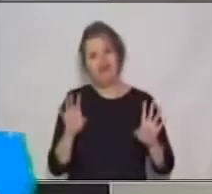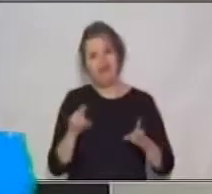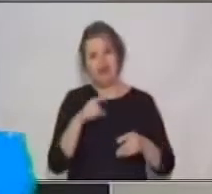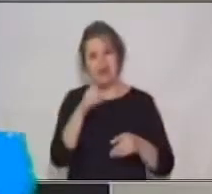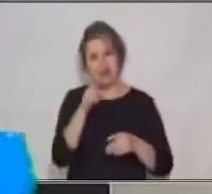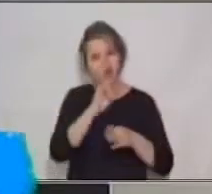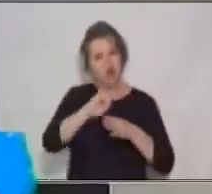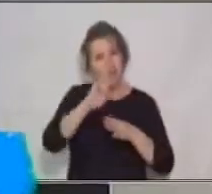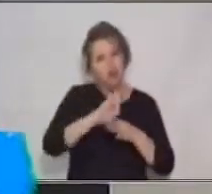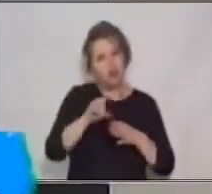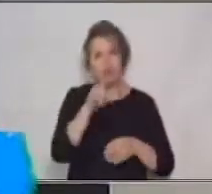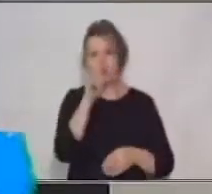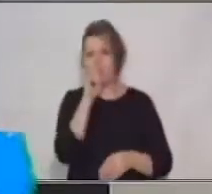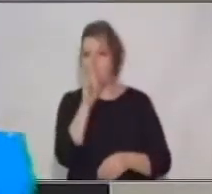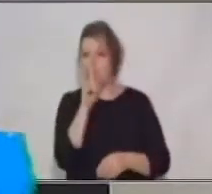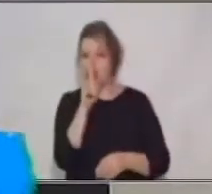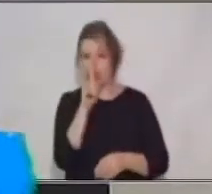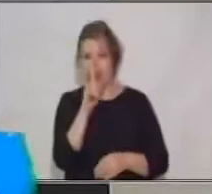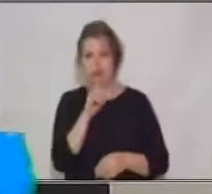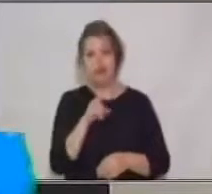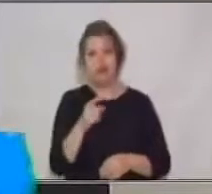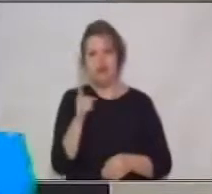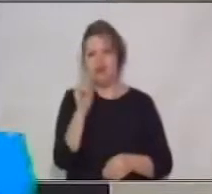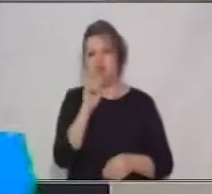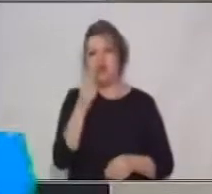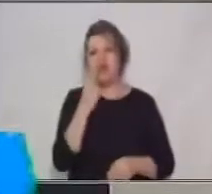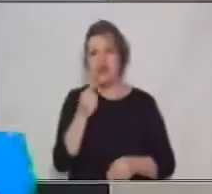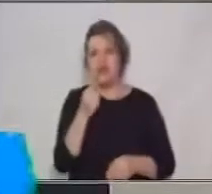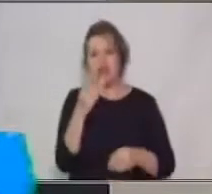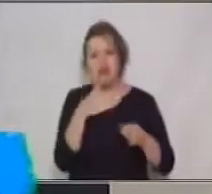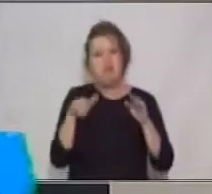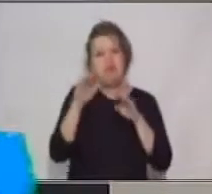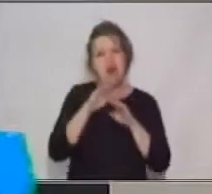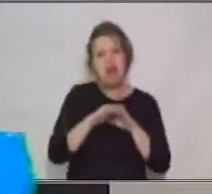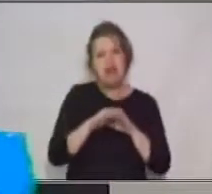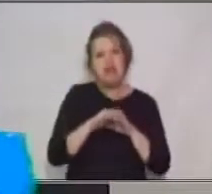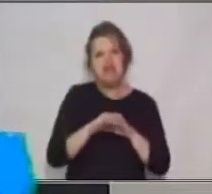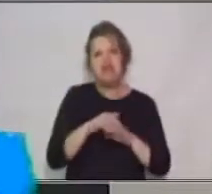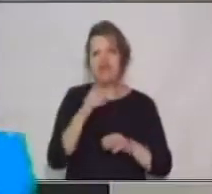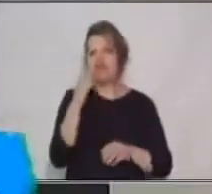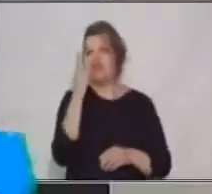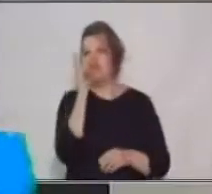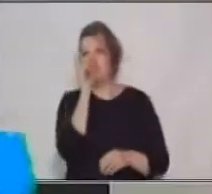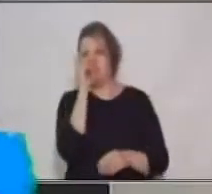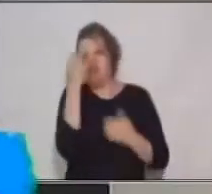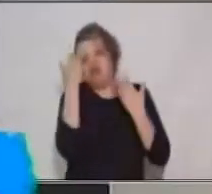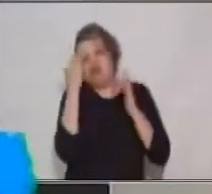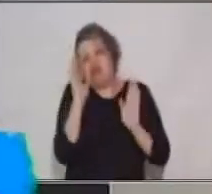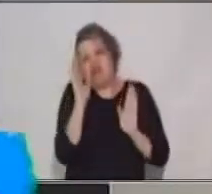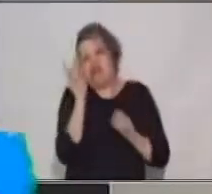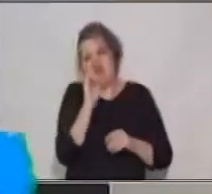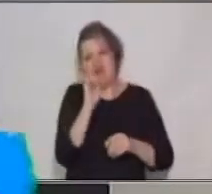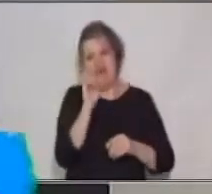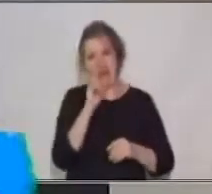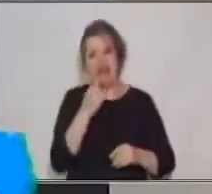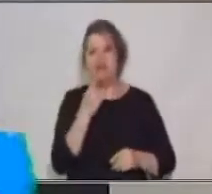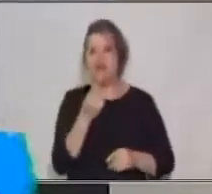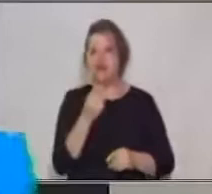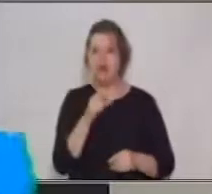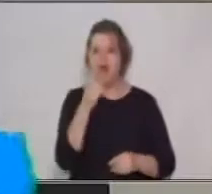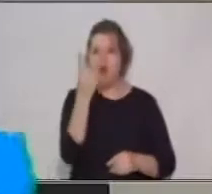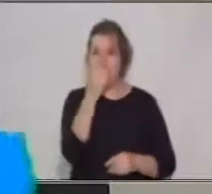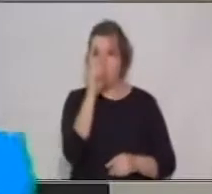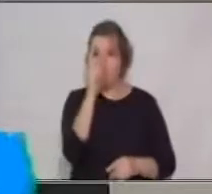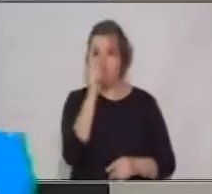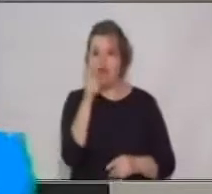No podemos decir nosotros, pero más sin embargo, porque estamos utilizando tres de las mismas adversativas. Aunque ahorita la Real